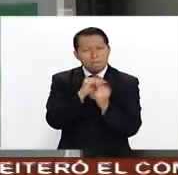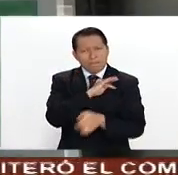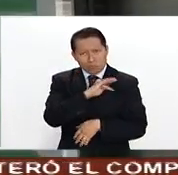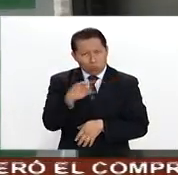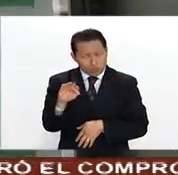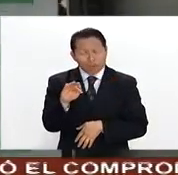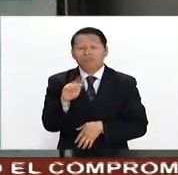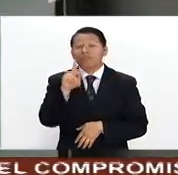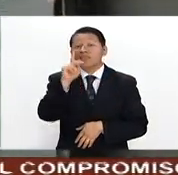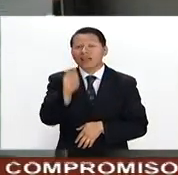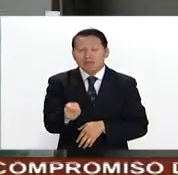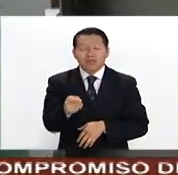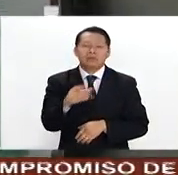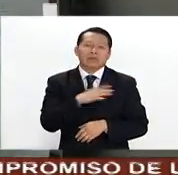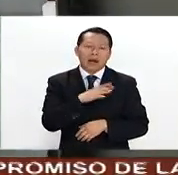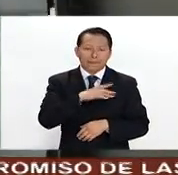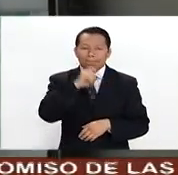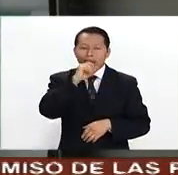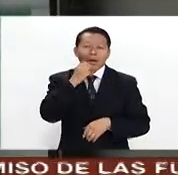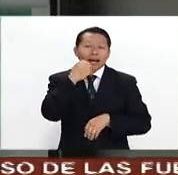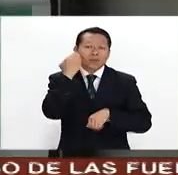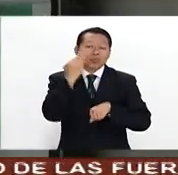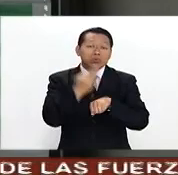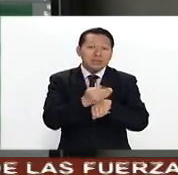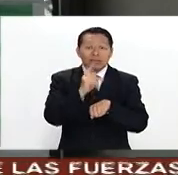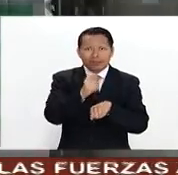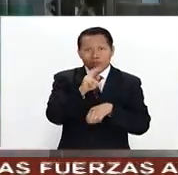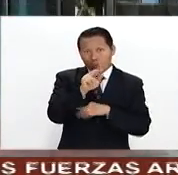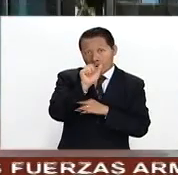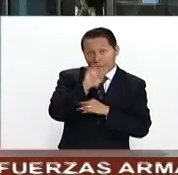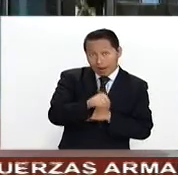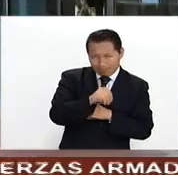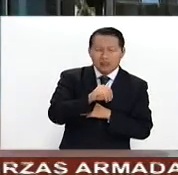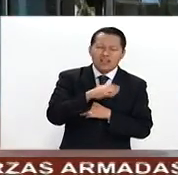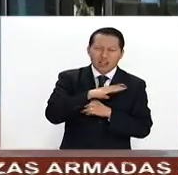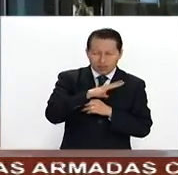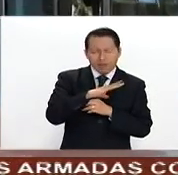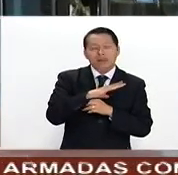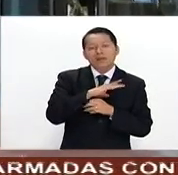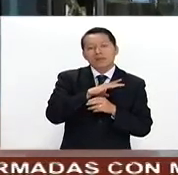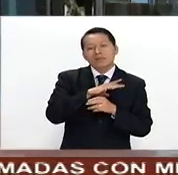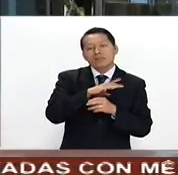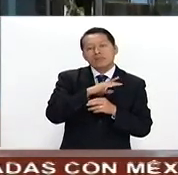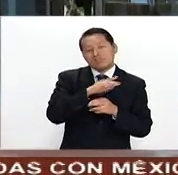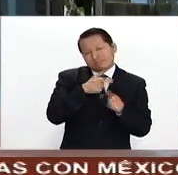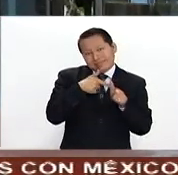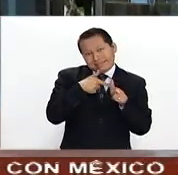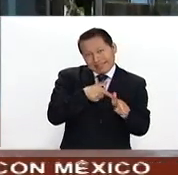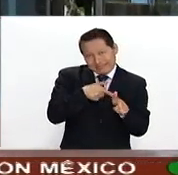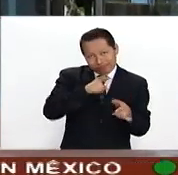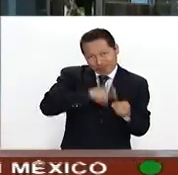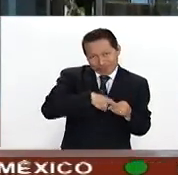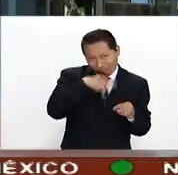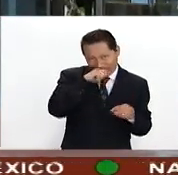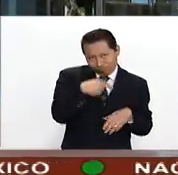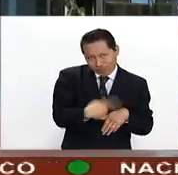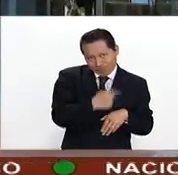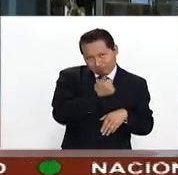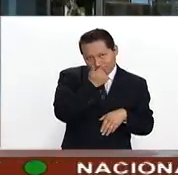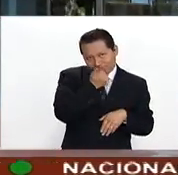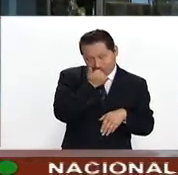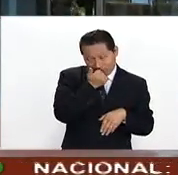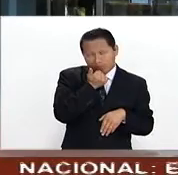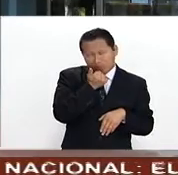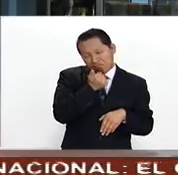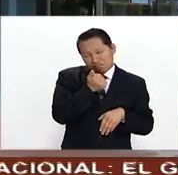digamos que el intercambio estudiantil implica salir de la UAM, estando directamente en la UAM porque siguen con nosotros siendo alumnos,